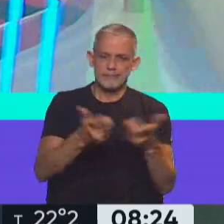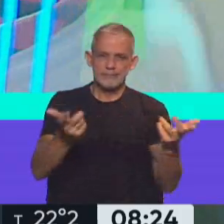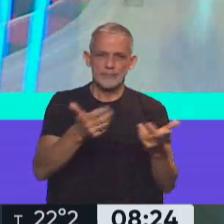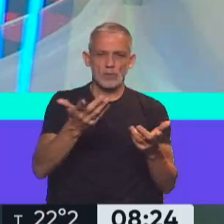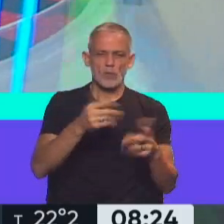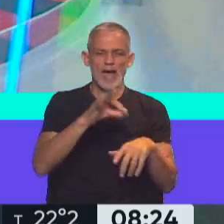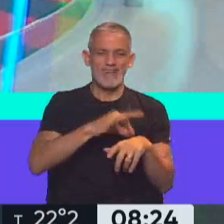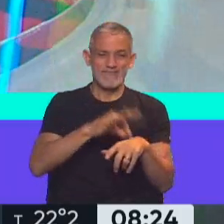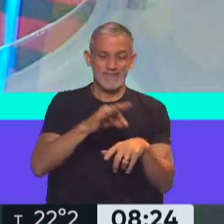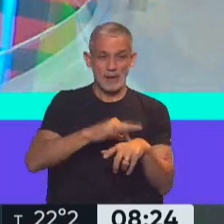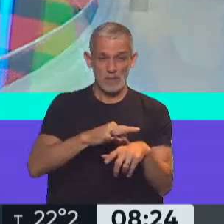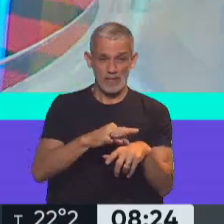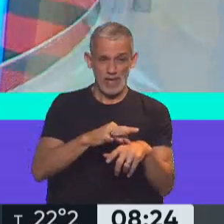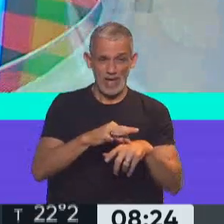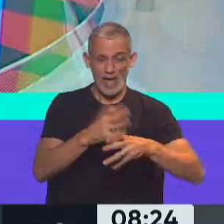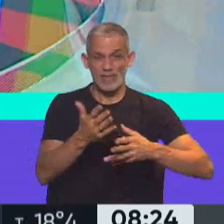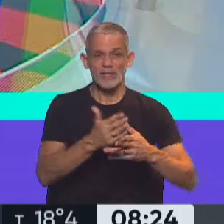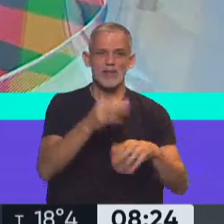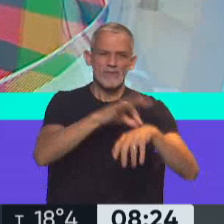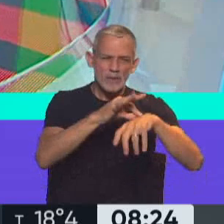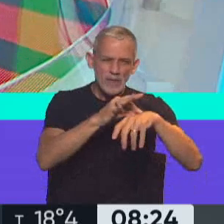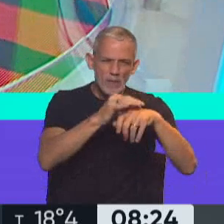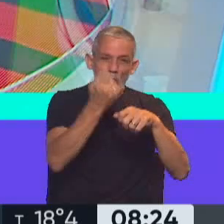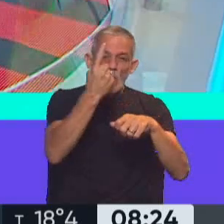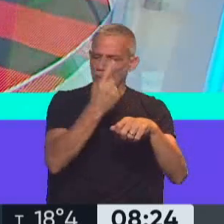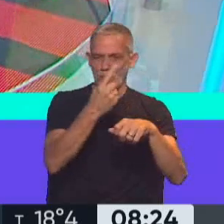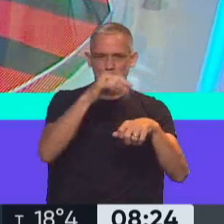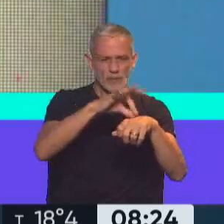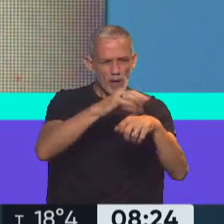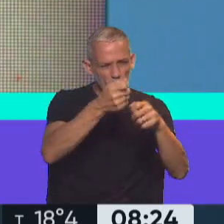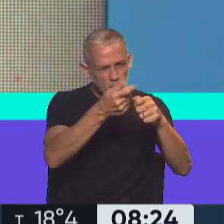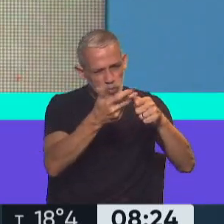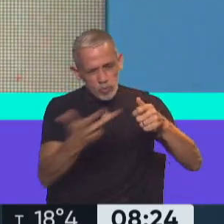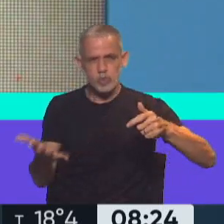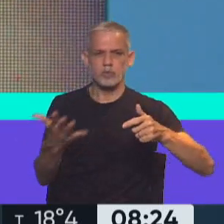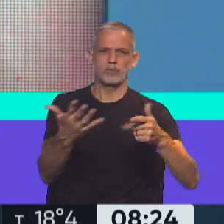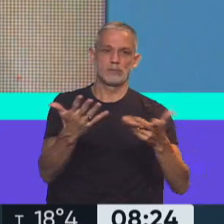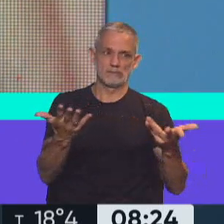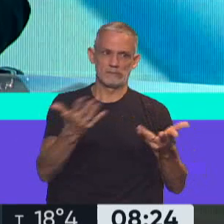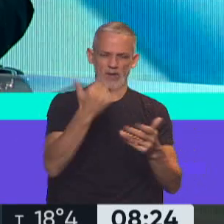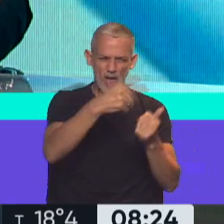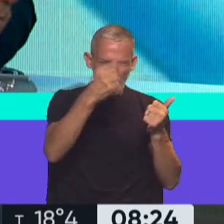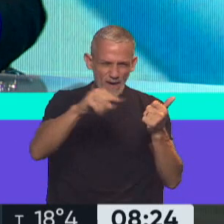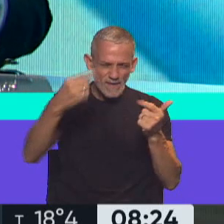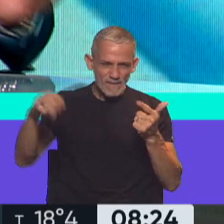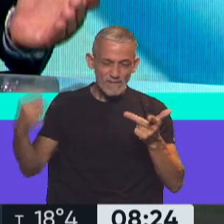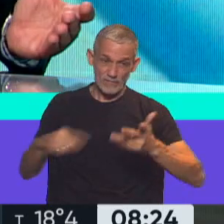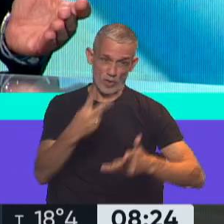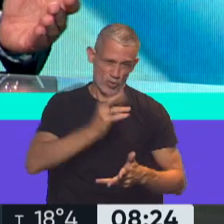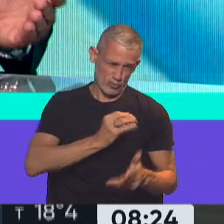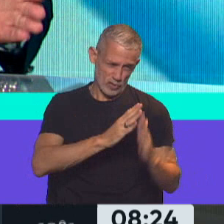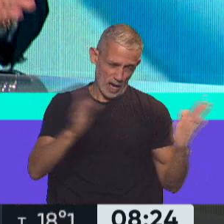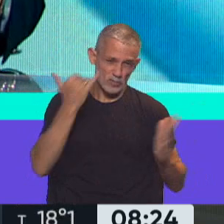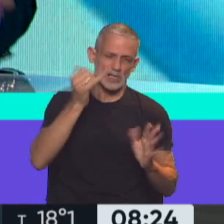una enfermedad y son muchas enfermedades, porque las mutaciones han demostrado a lo largo de casi 2